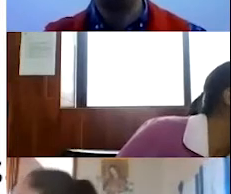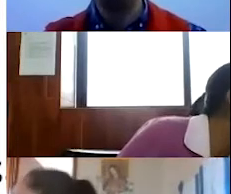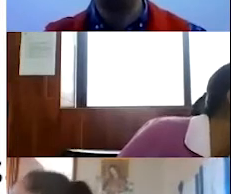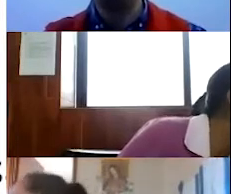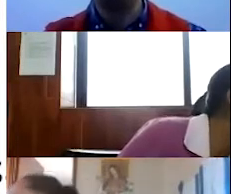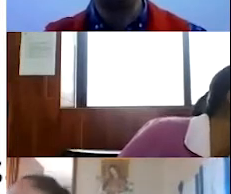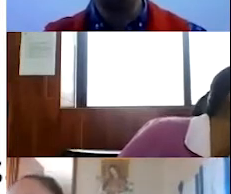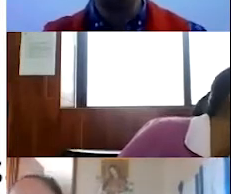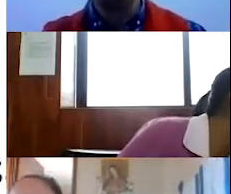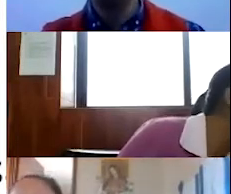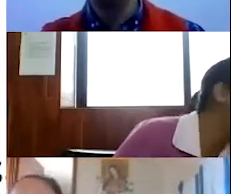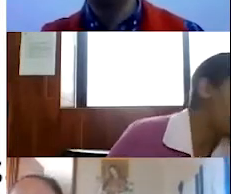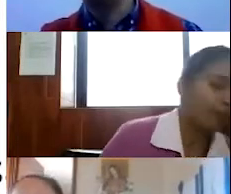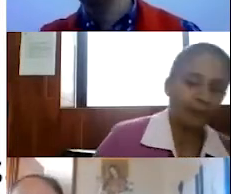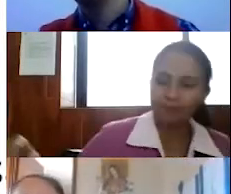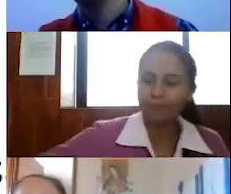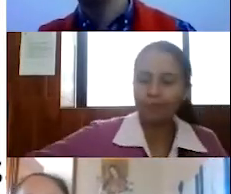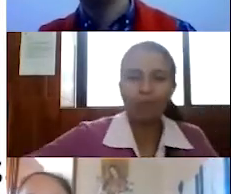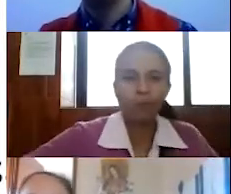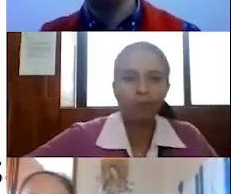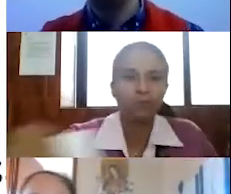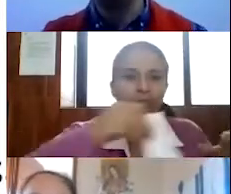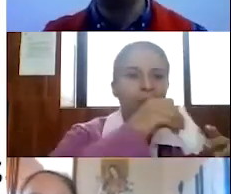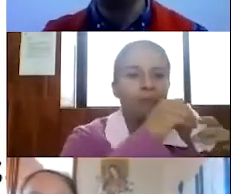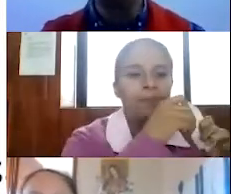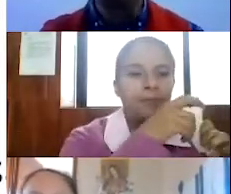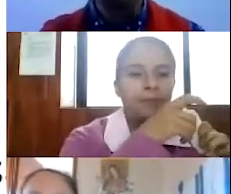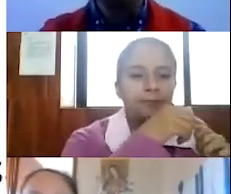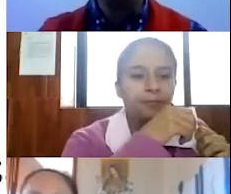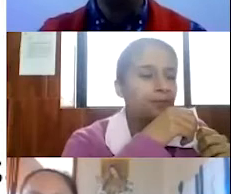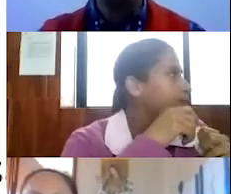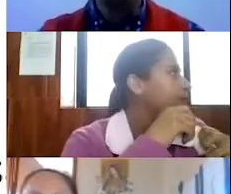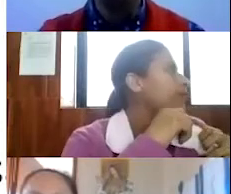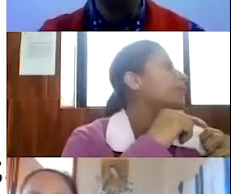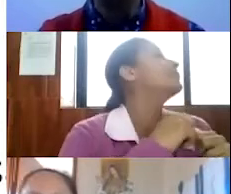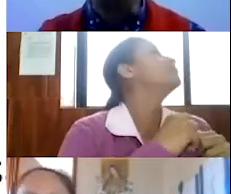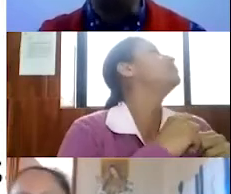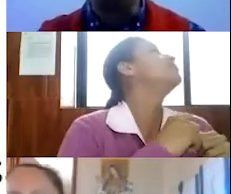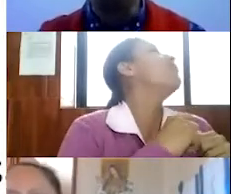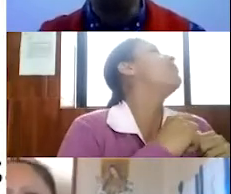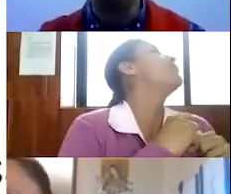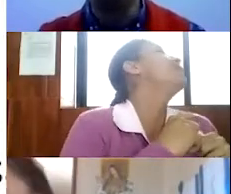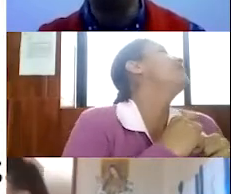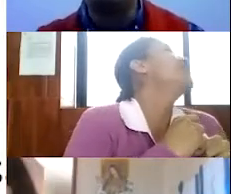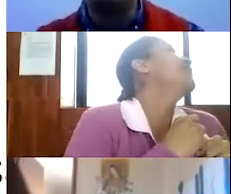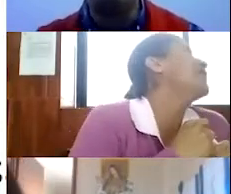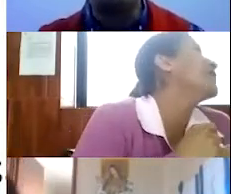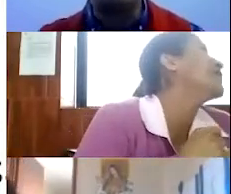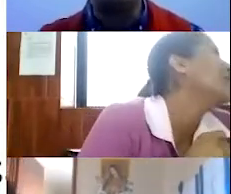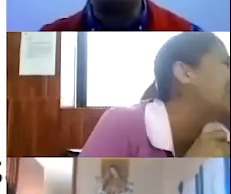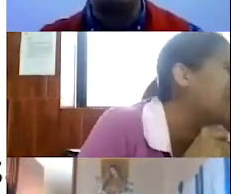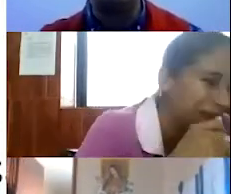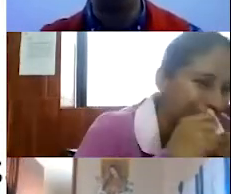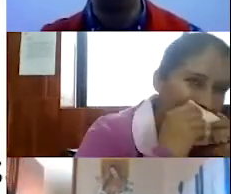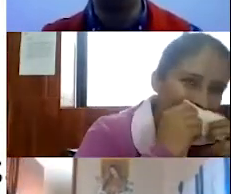¿Ok? Ellos ya en la ambulancia tratarán de estabilizar a la persona y demás. Recordemos que nuestra ayuda es